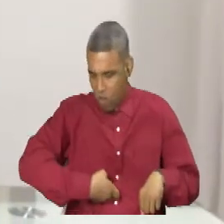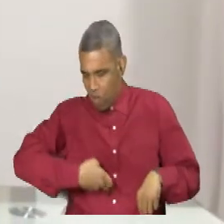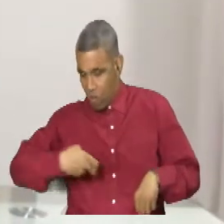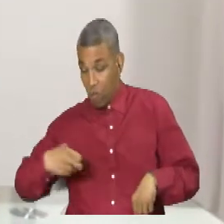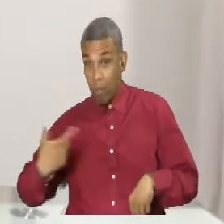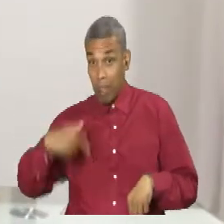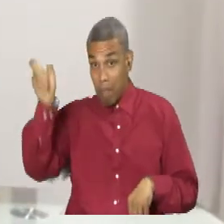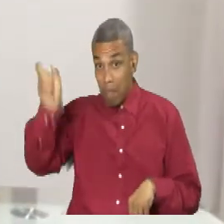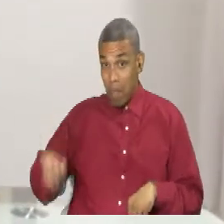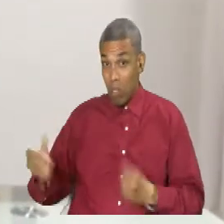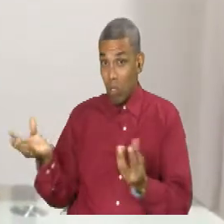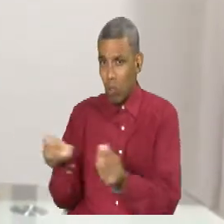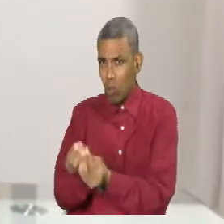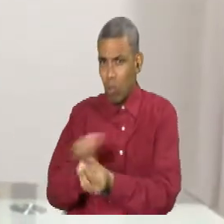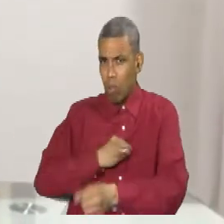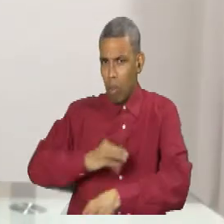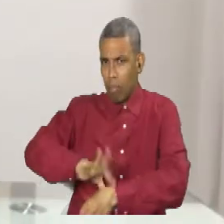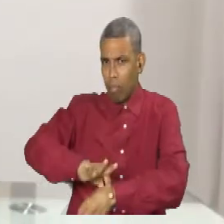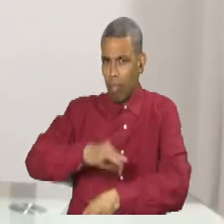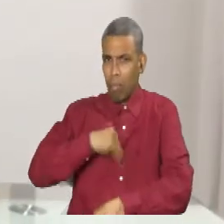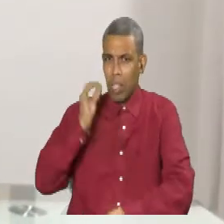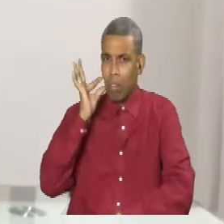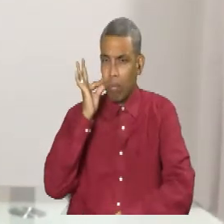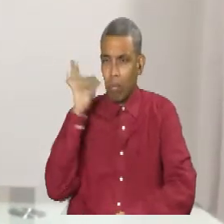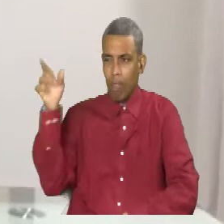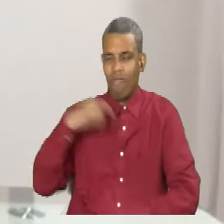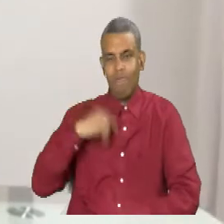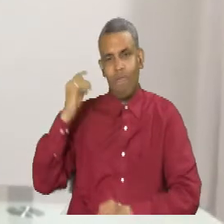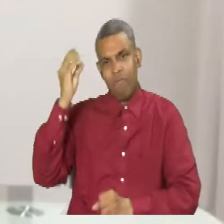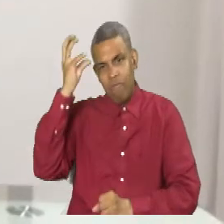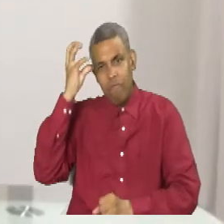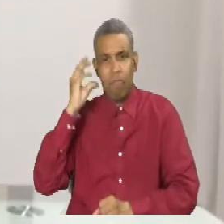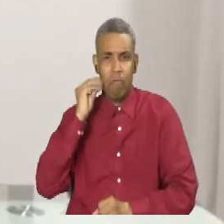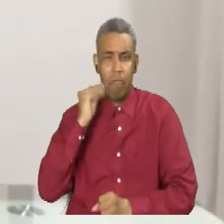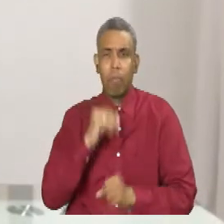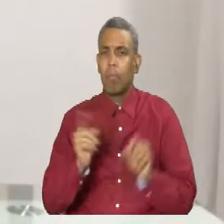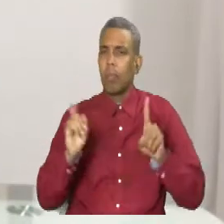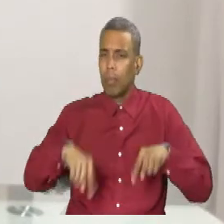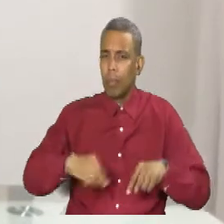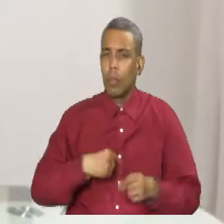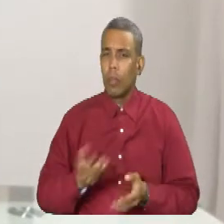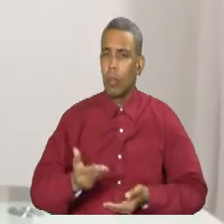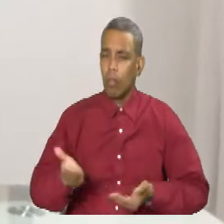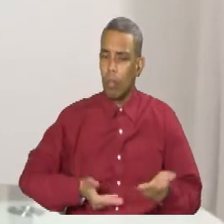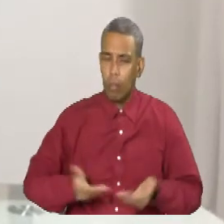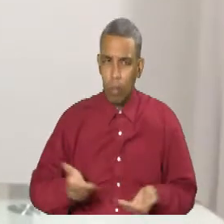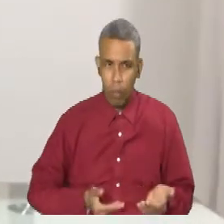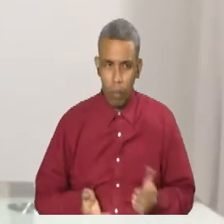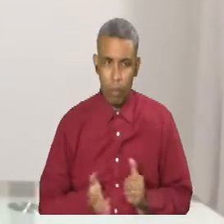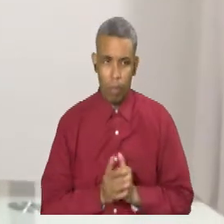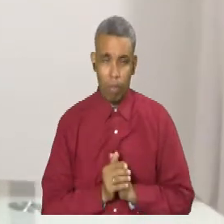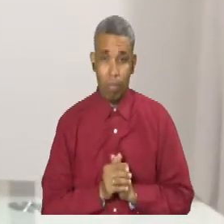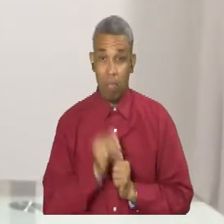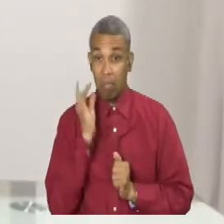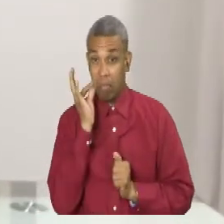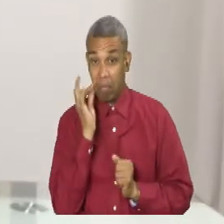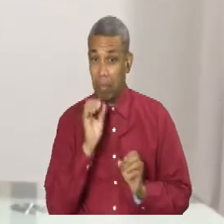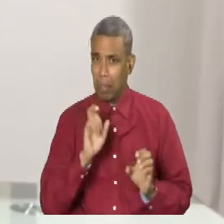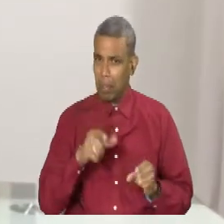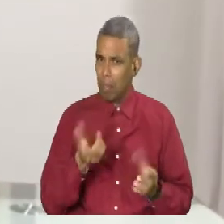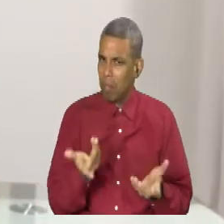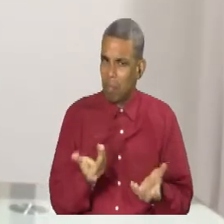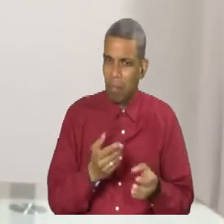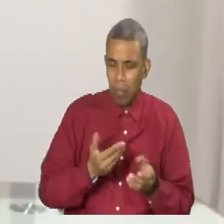estético. Aparte contamos con servicios tales como la estética facial y corporal. ¿Qué